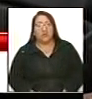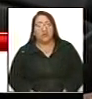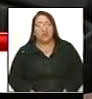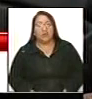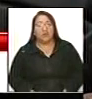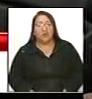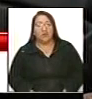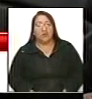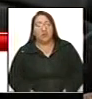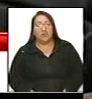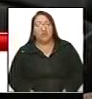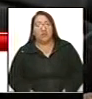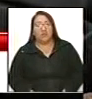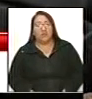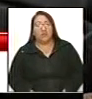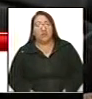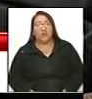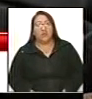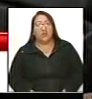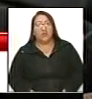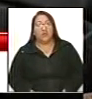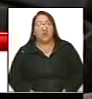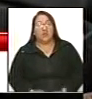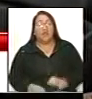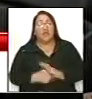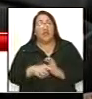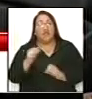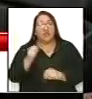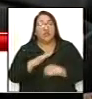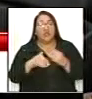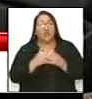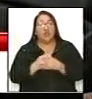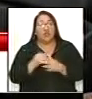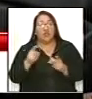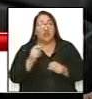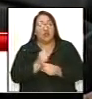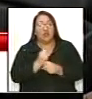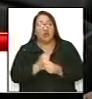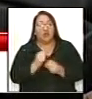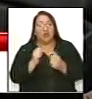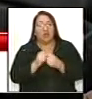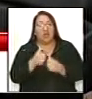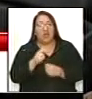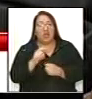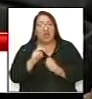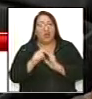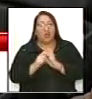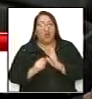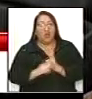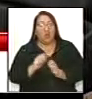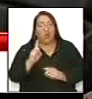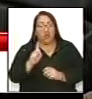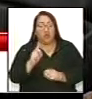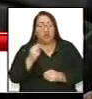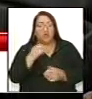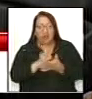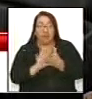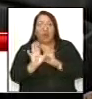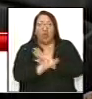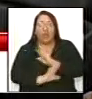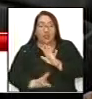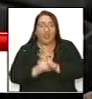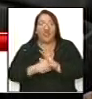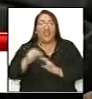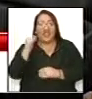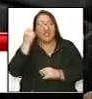derechos titulares de autor y conexos está basado en el artículo 1, ¿no? O sea, se protege el derecho